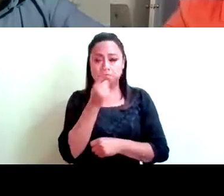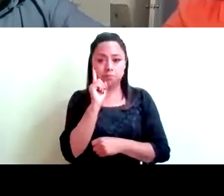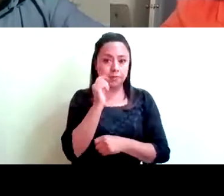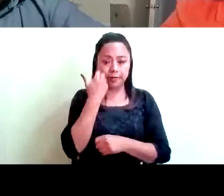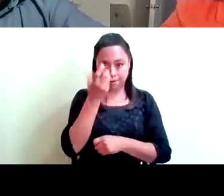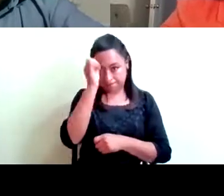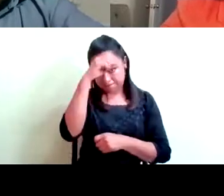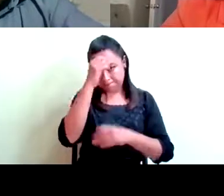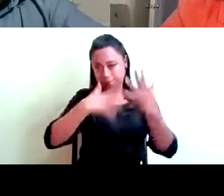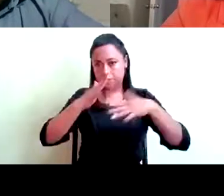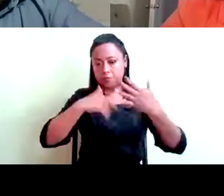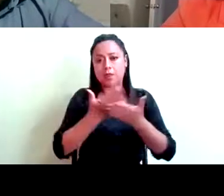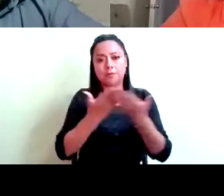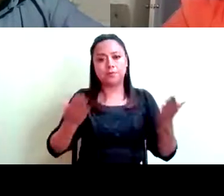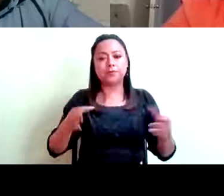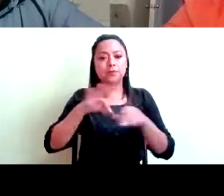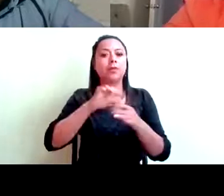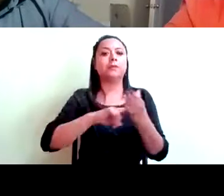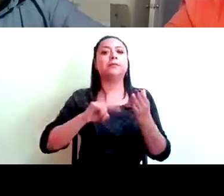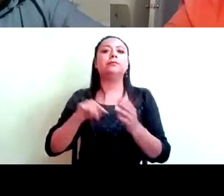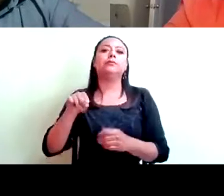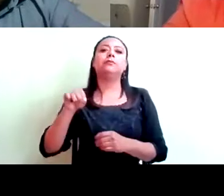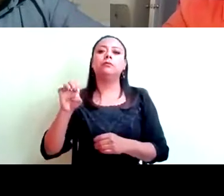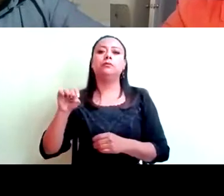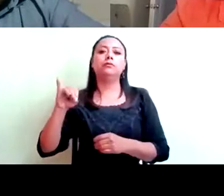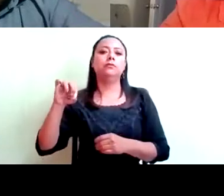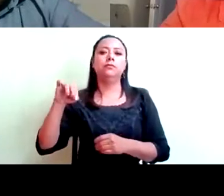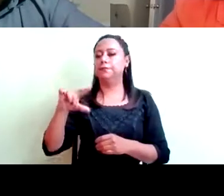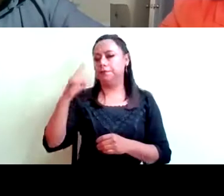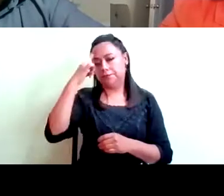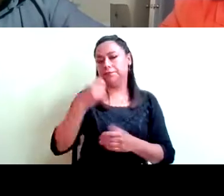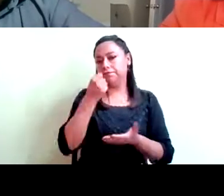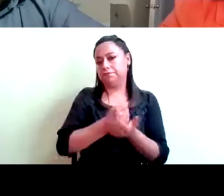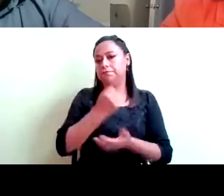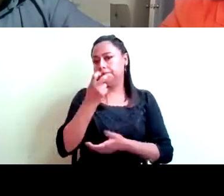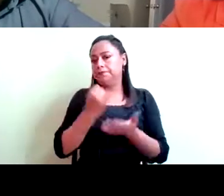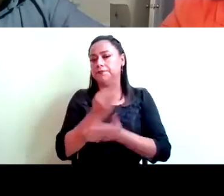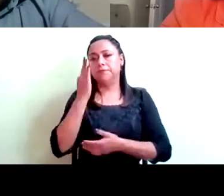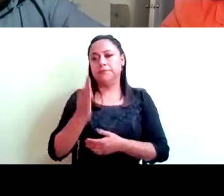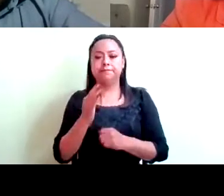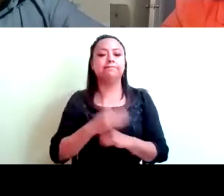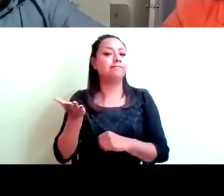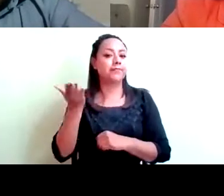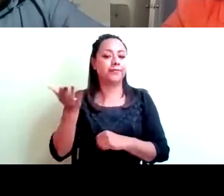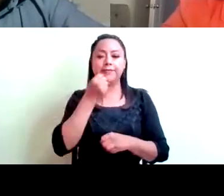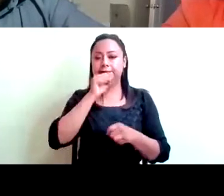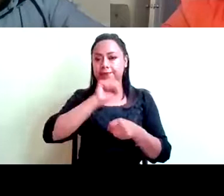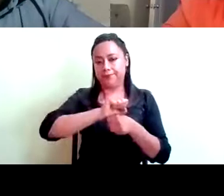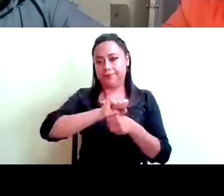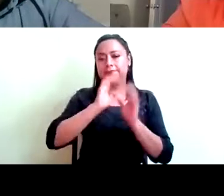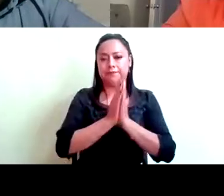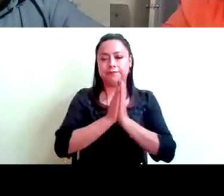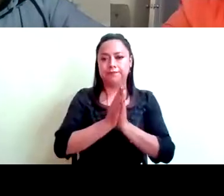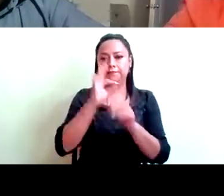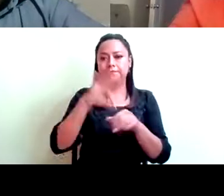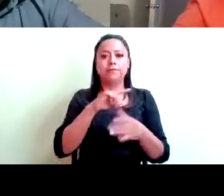la palabra, se da paso a la votación nominal para la aprobación del dictamen en cuestión. Solicito a la secretaría proceda a recoger